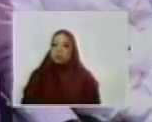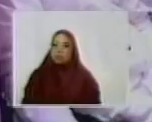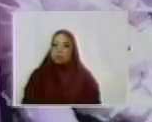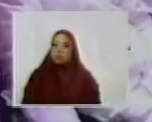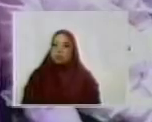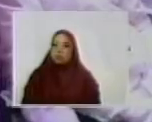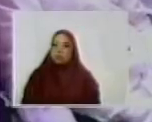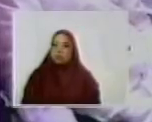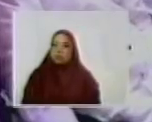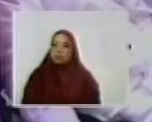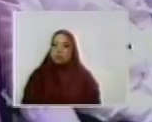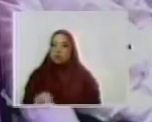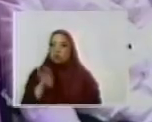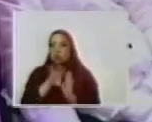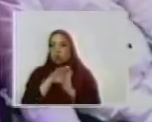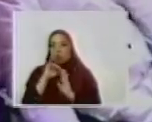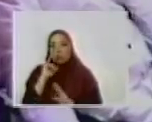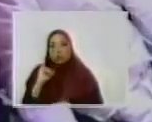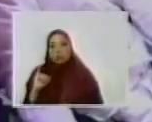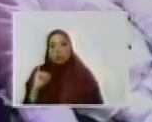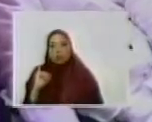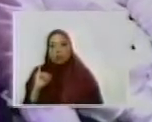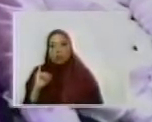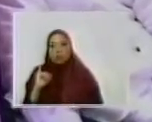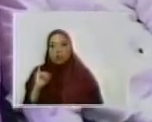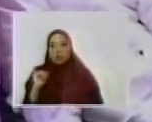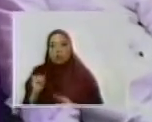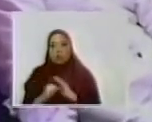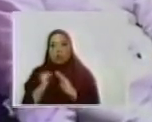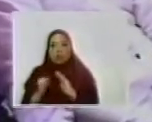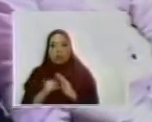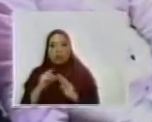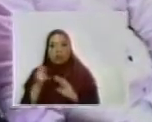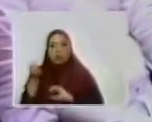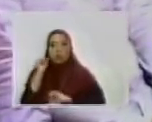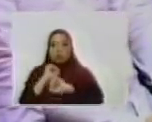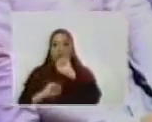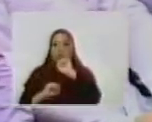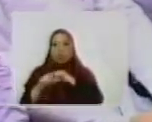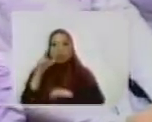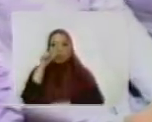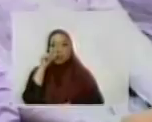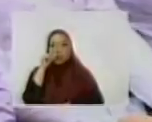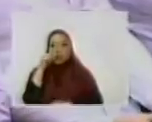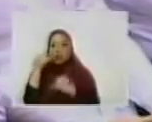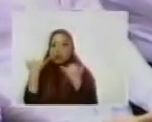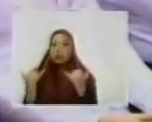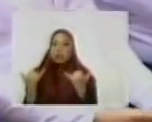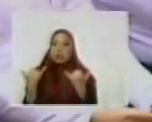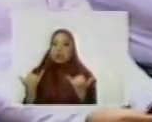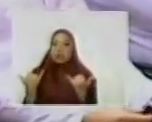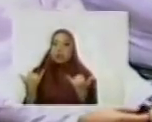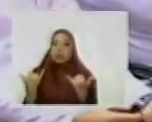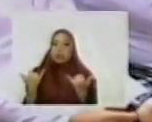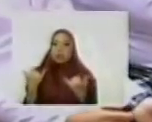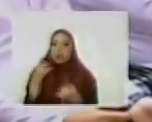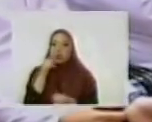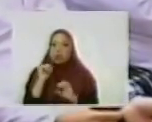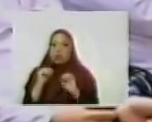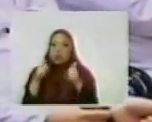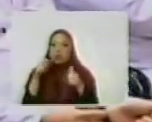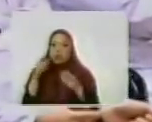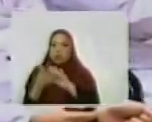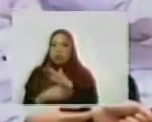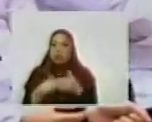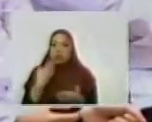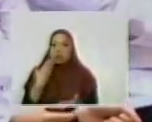de los constituyentes. Todos lo hemos visto, un defensor nato de los derechos humanos.